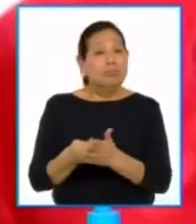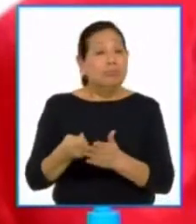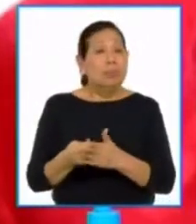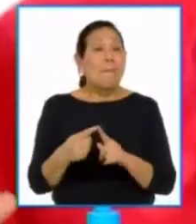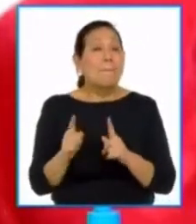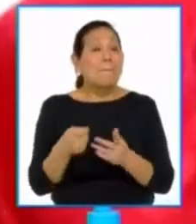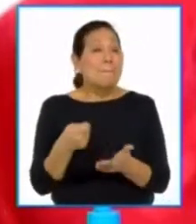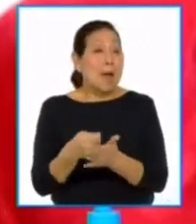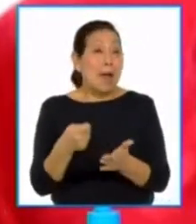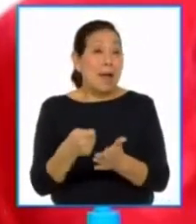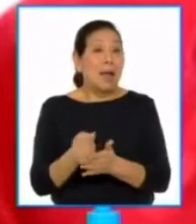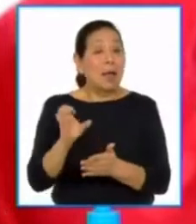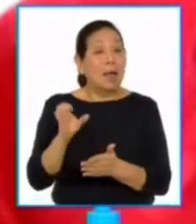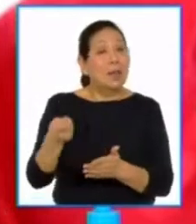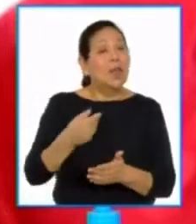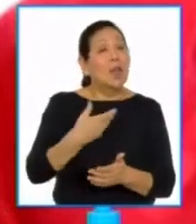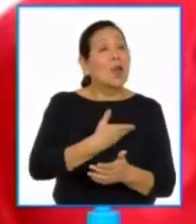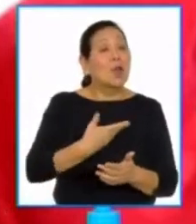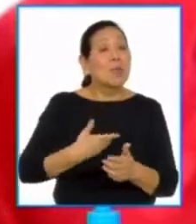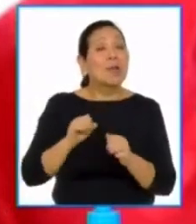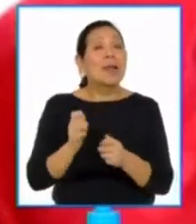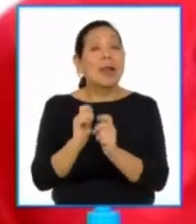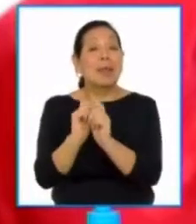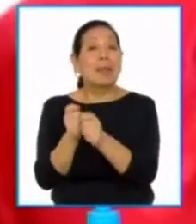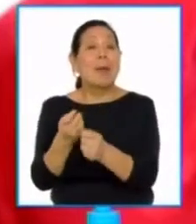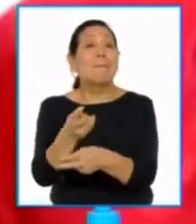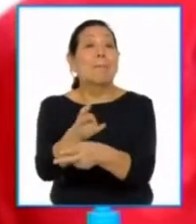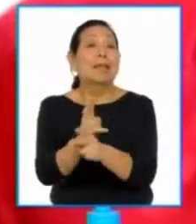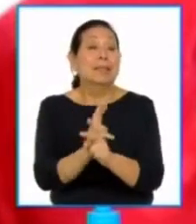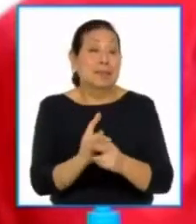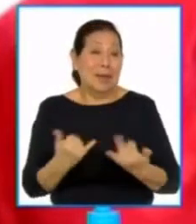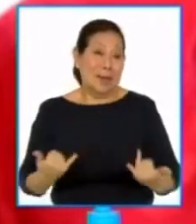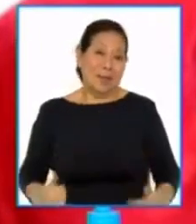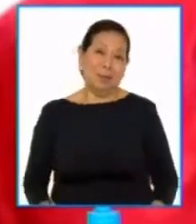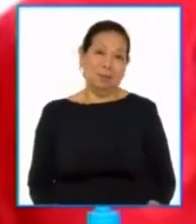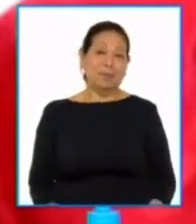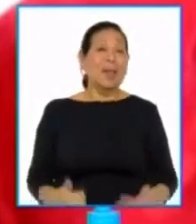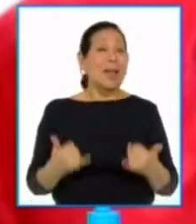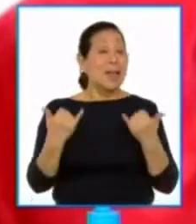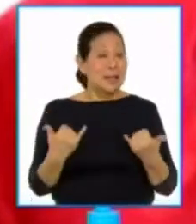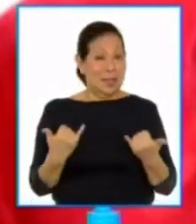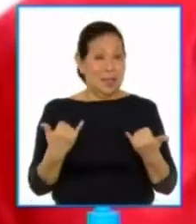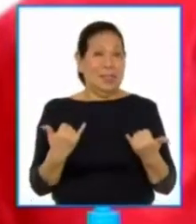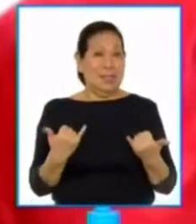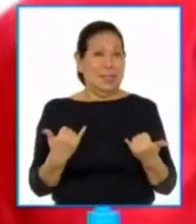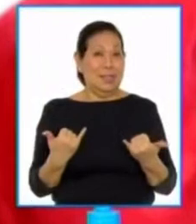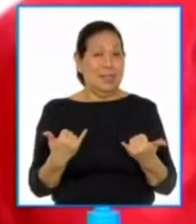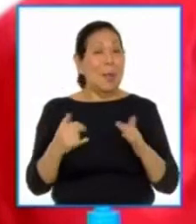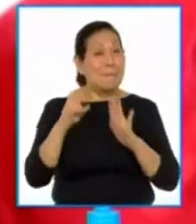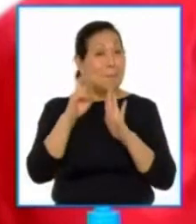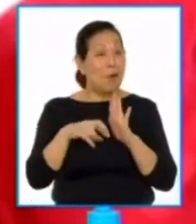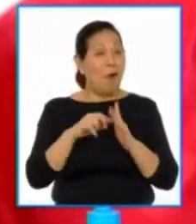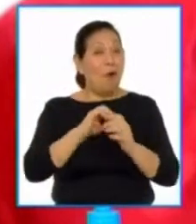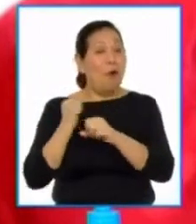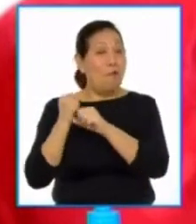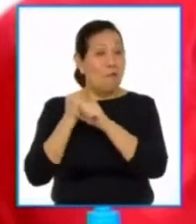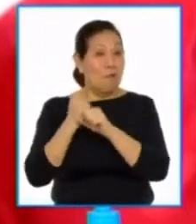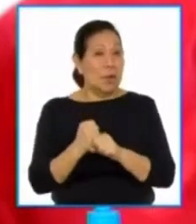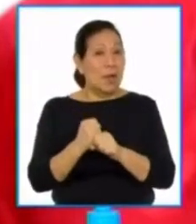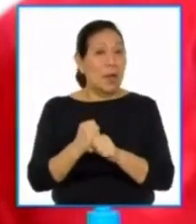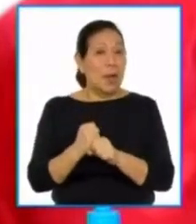utilidades y pagarán el crédito que el gobierno les ha prestado. Entonces, eso es respecto a este programa de